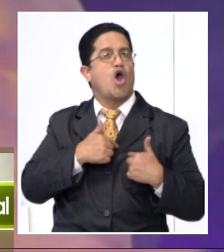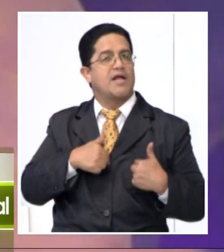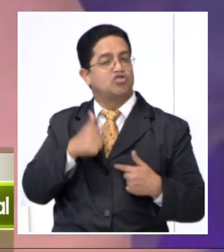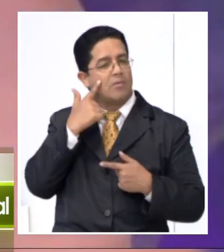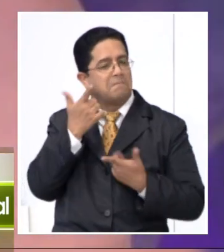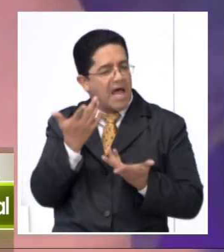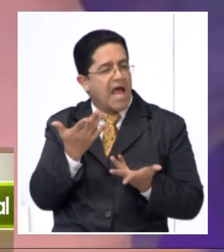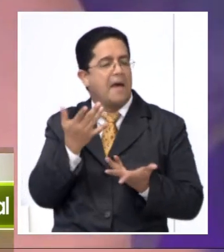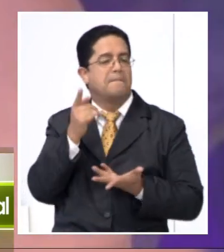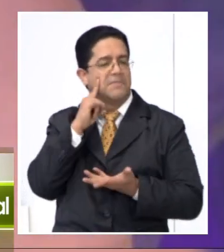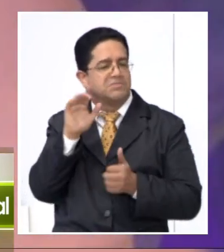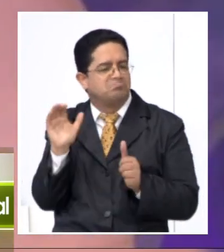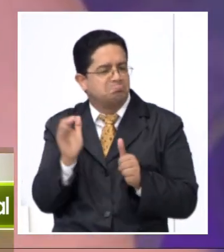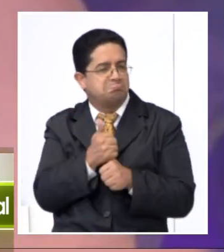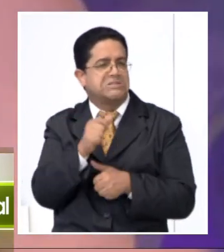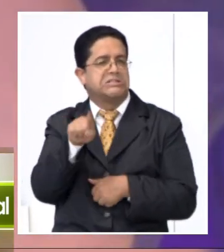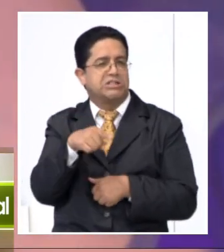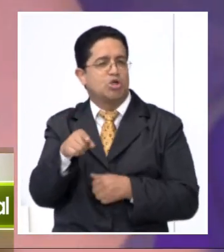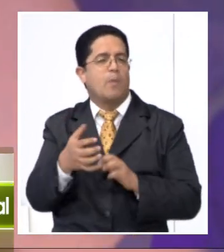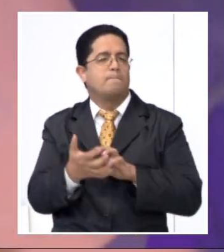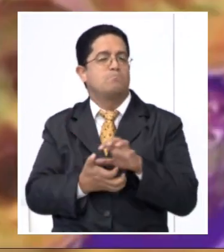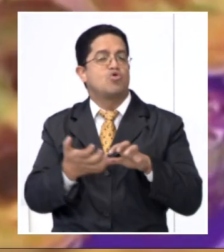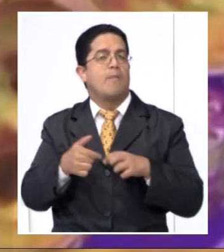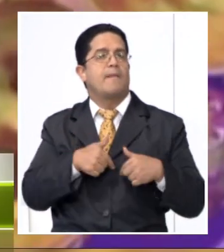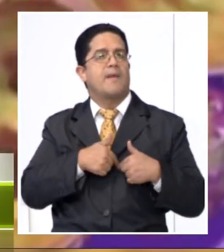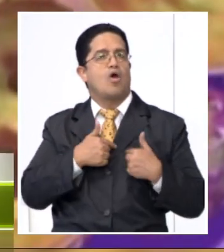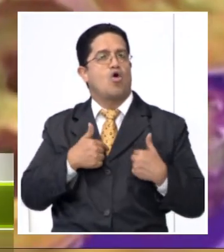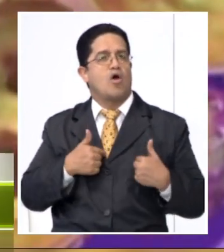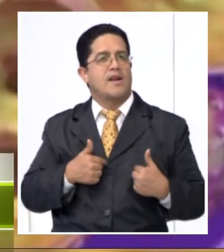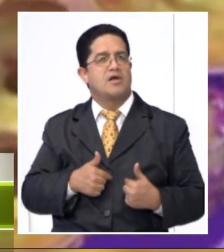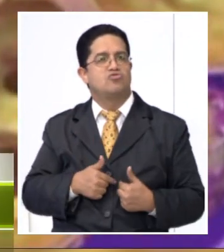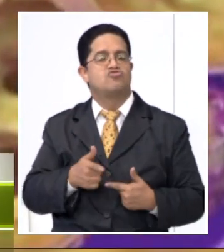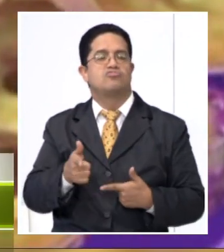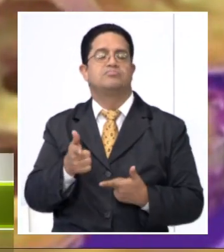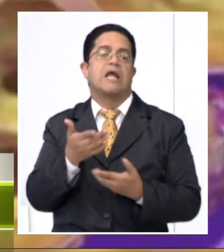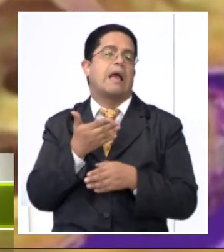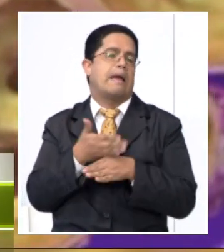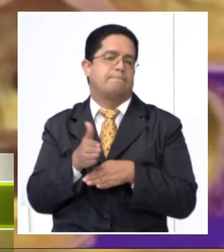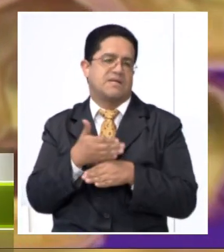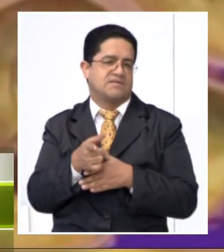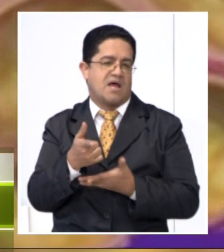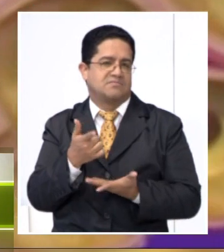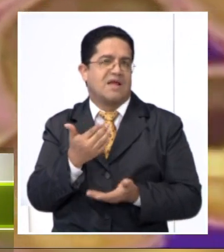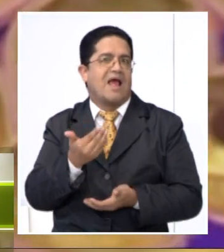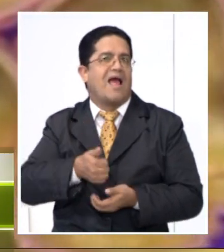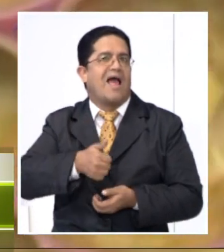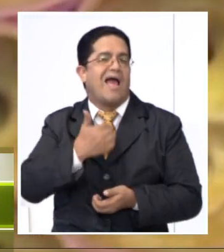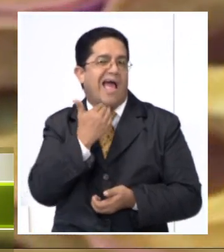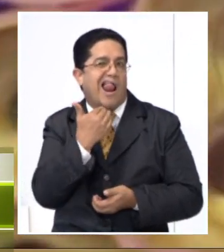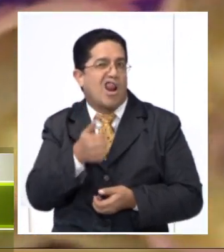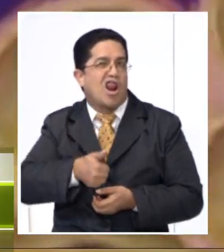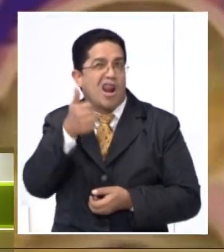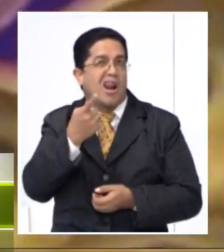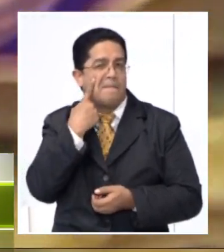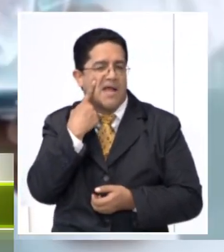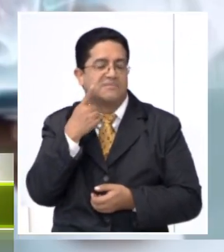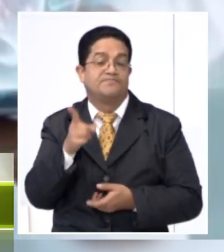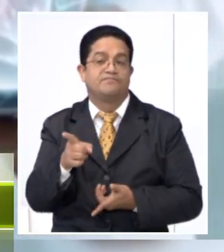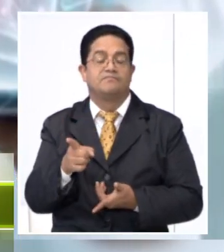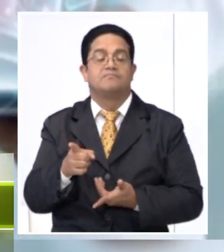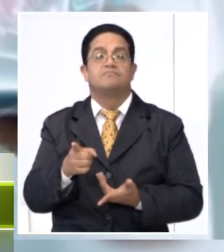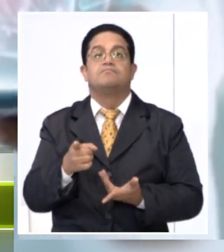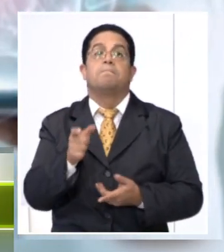por problemas cardíacos y evite complicaciones, a pesar que no es común. La automedicación y el